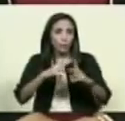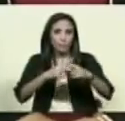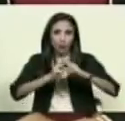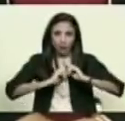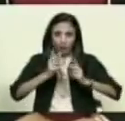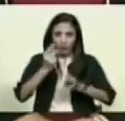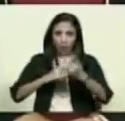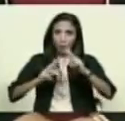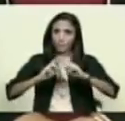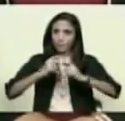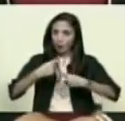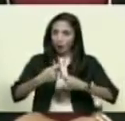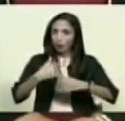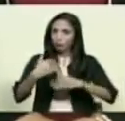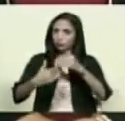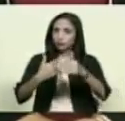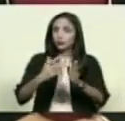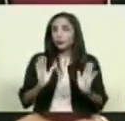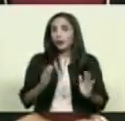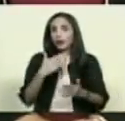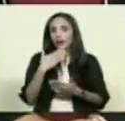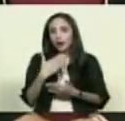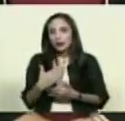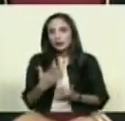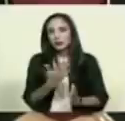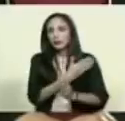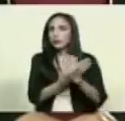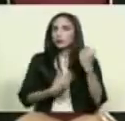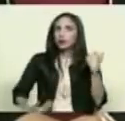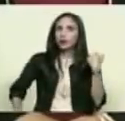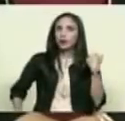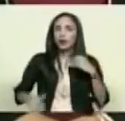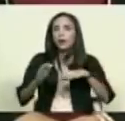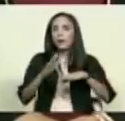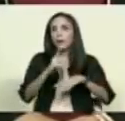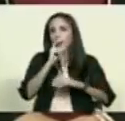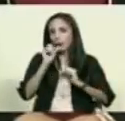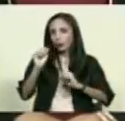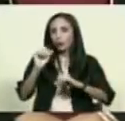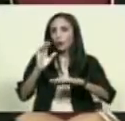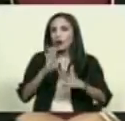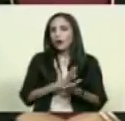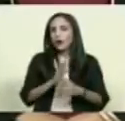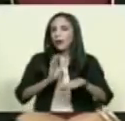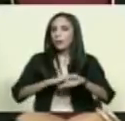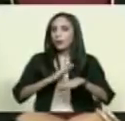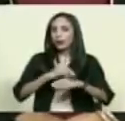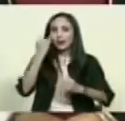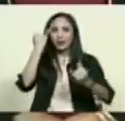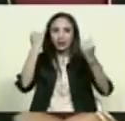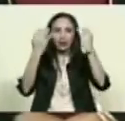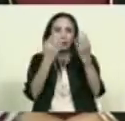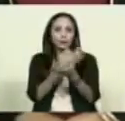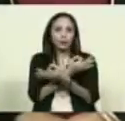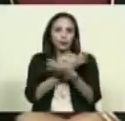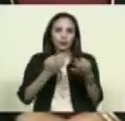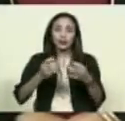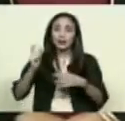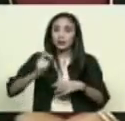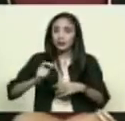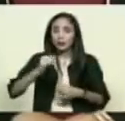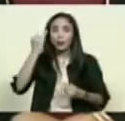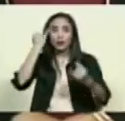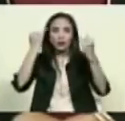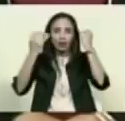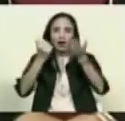Y más que agradecer, presidente, felicitarlo por esta iniciativa, que realmente son las que necesitamos nosotros los jóvenes,